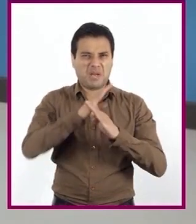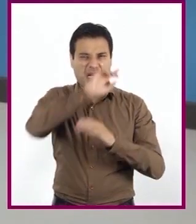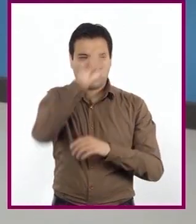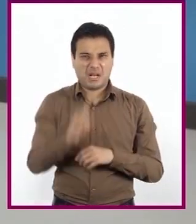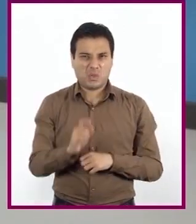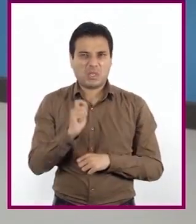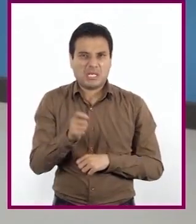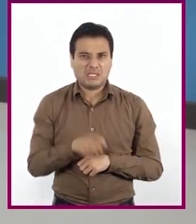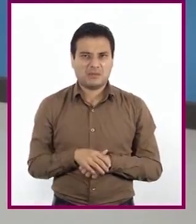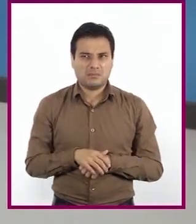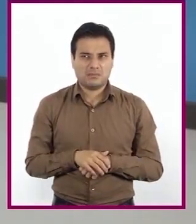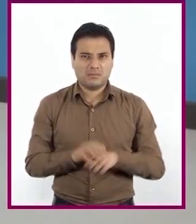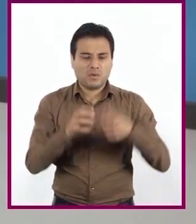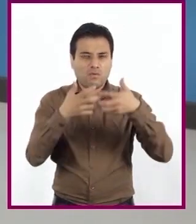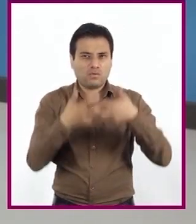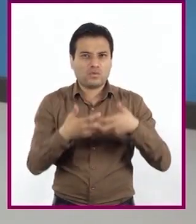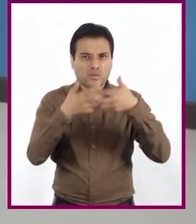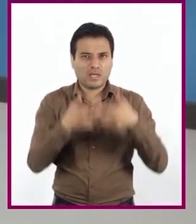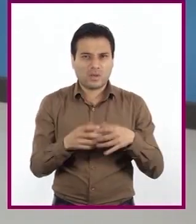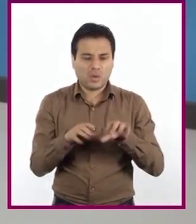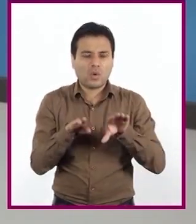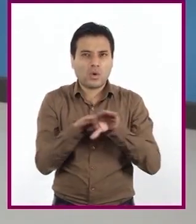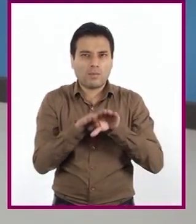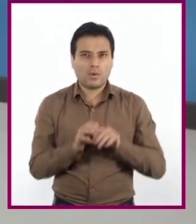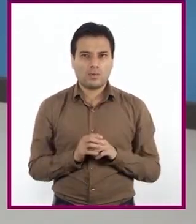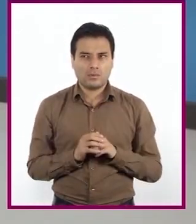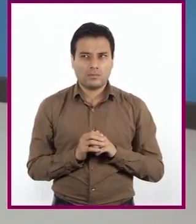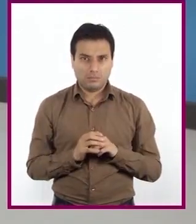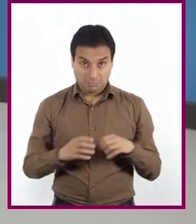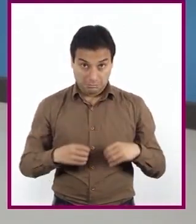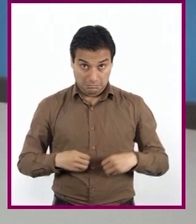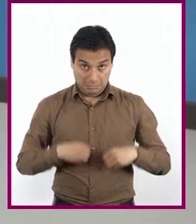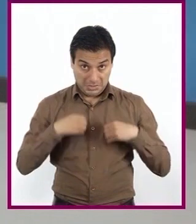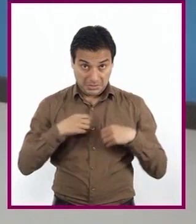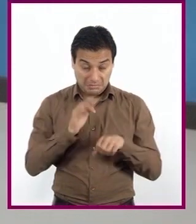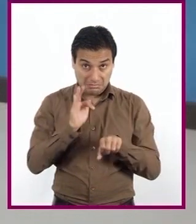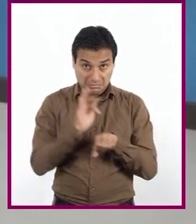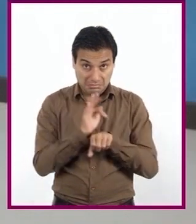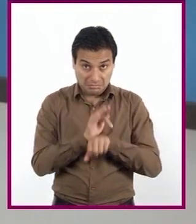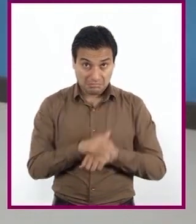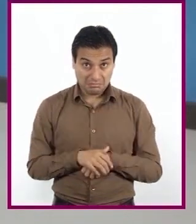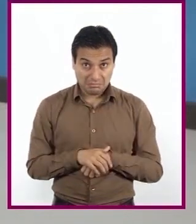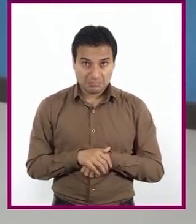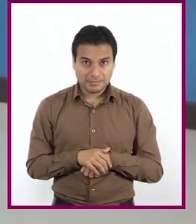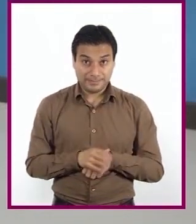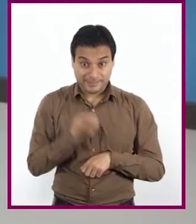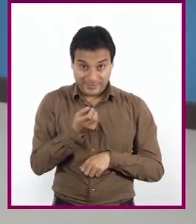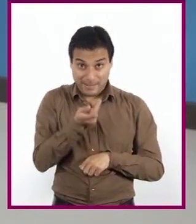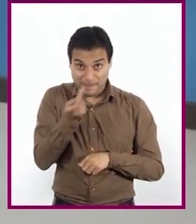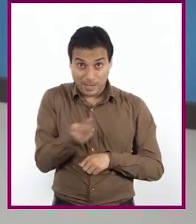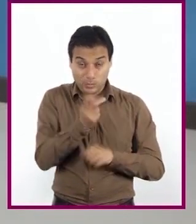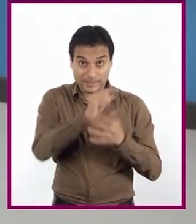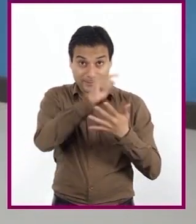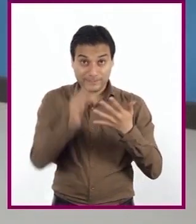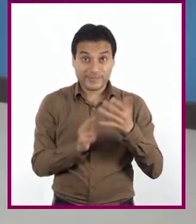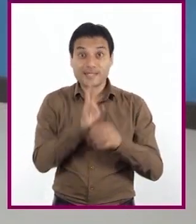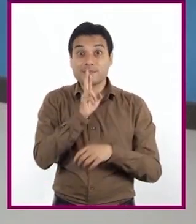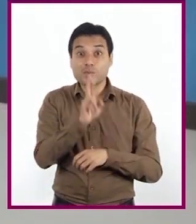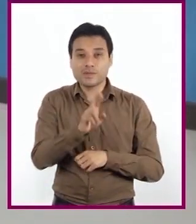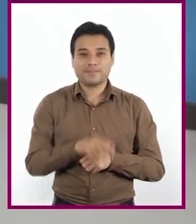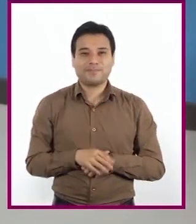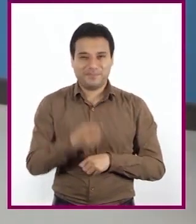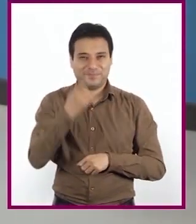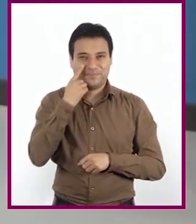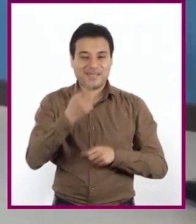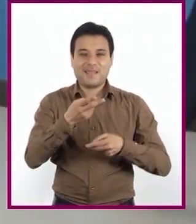¿Cómo funciona? ¿Es indispensable en nuestras vidas? Para contestar estas y otras preguntas más, está con nosotros